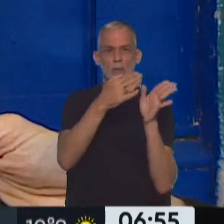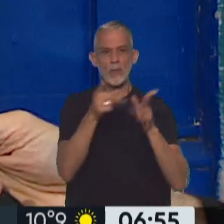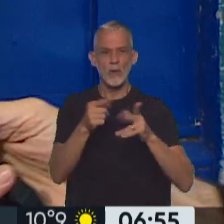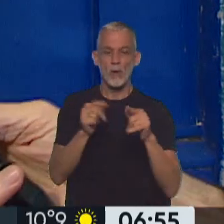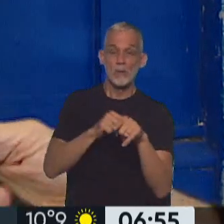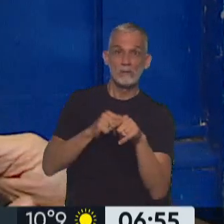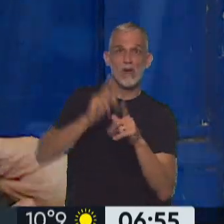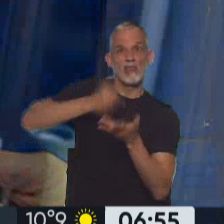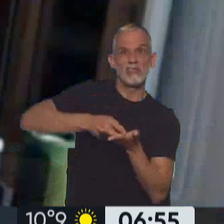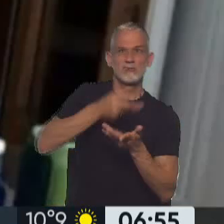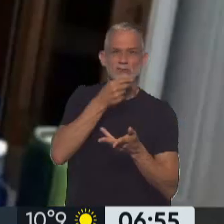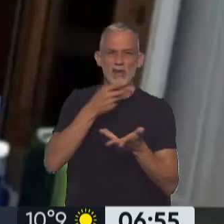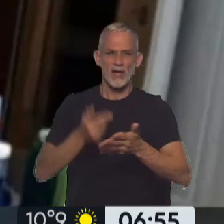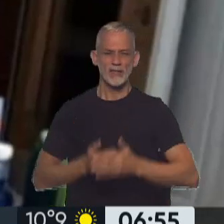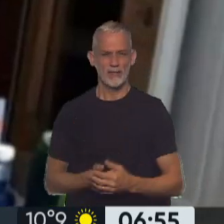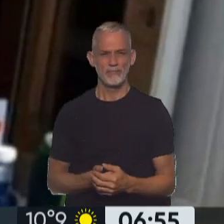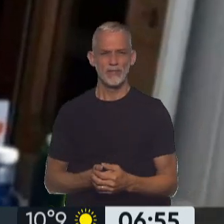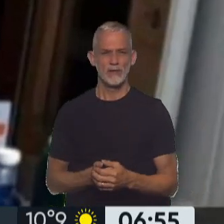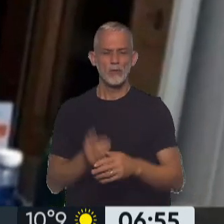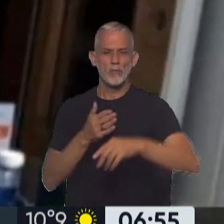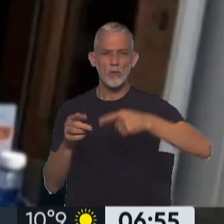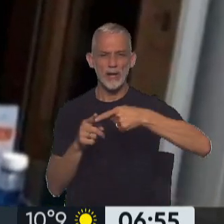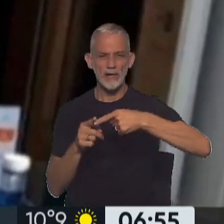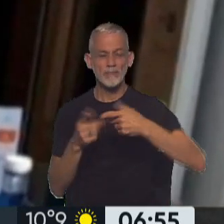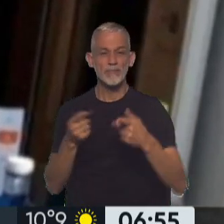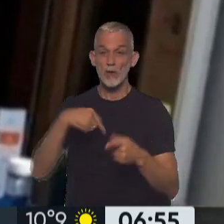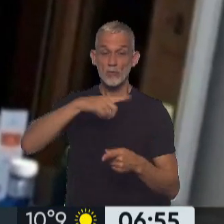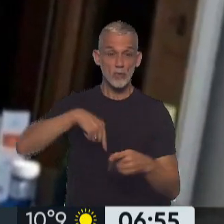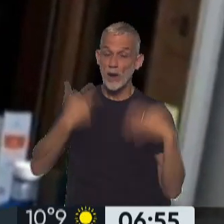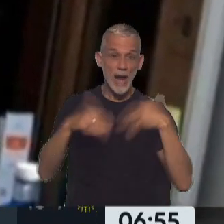dilatar la toma de decisiones. Nosotros actuamos muy rápidamente y muy contundentemente.